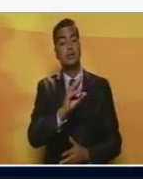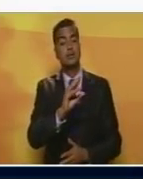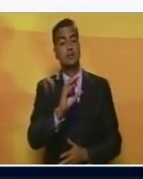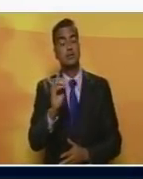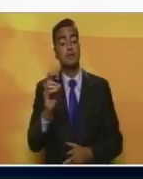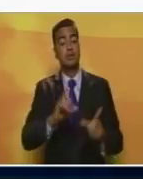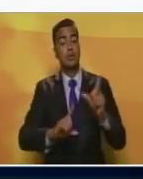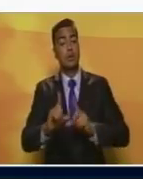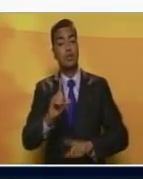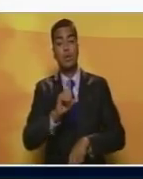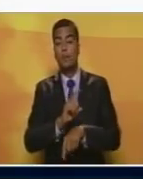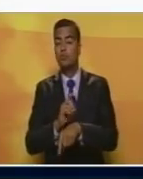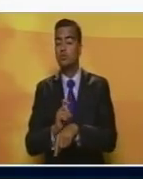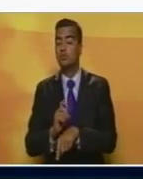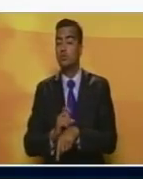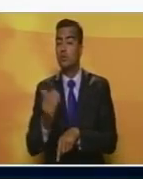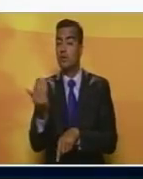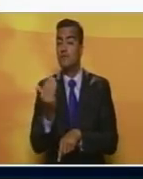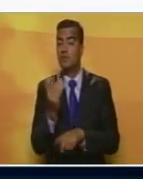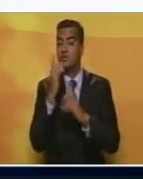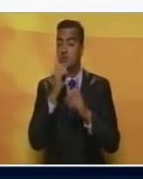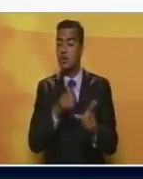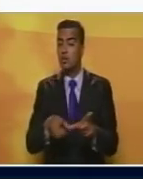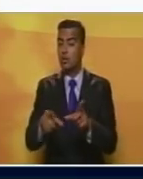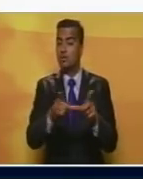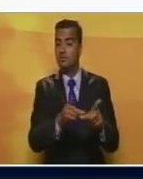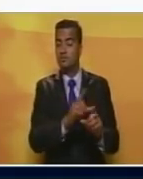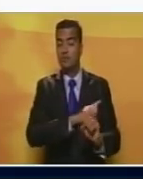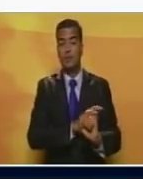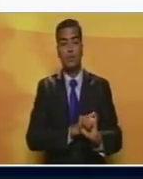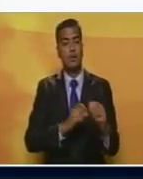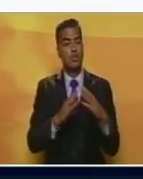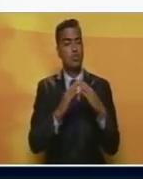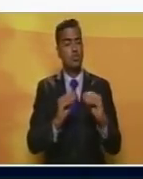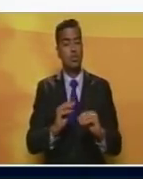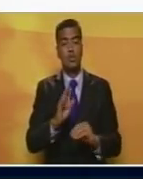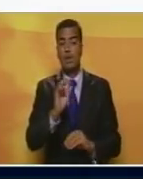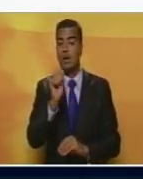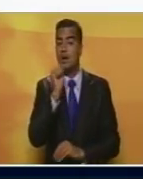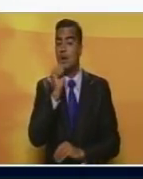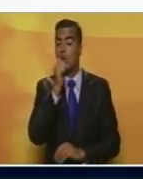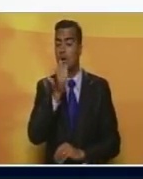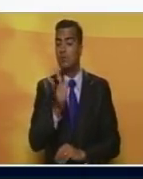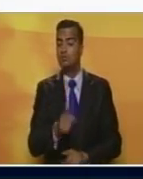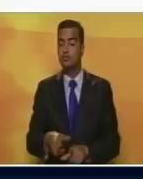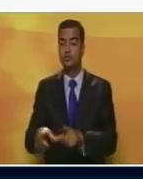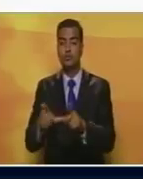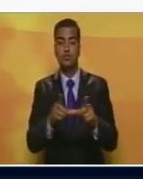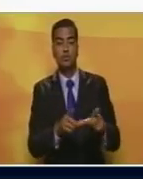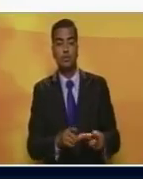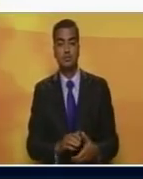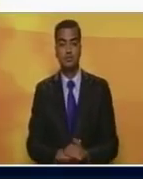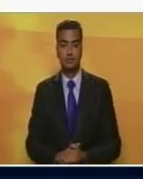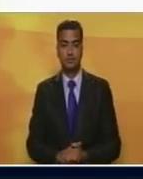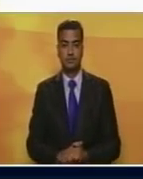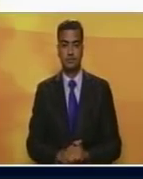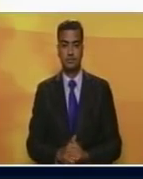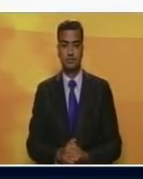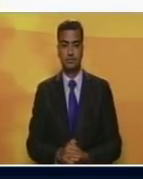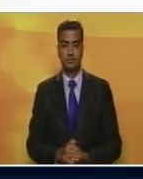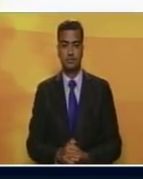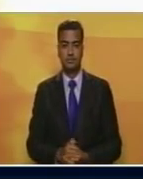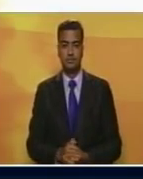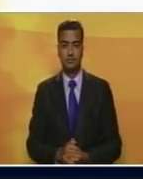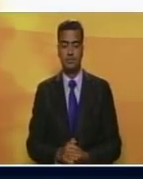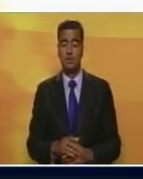el suministro de agua ha venido llegando de manera paulatina a las distintas comunidades de Valle de la Pascua. Ya vamos a tener desde Tamanaco al Bostero ese